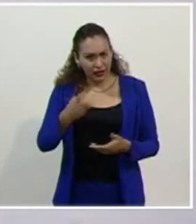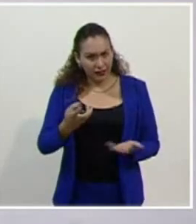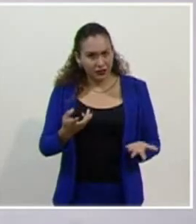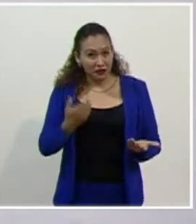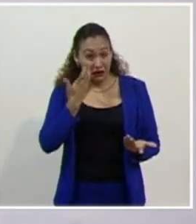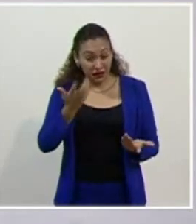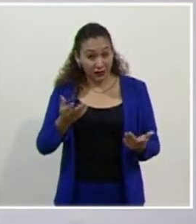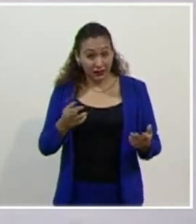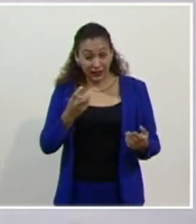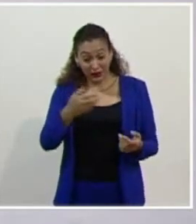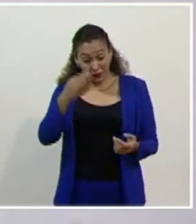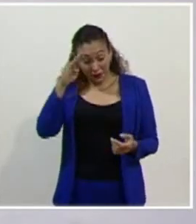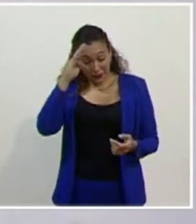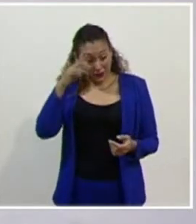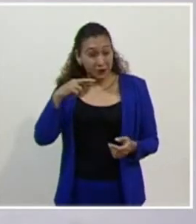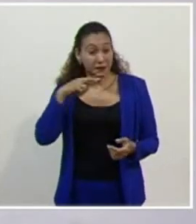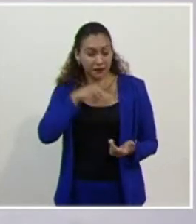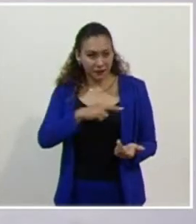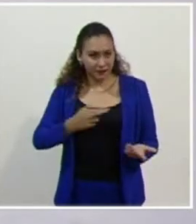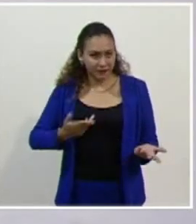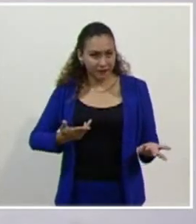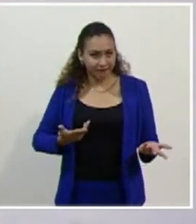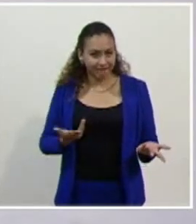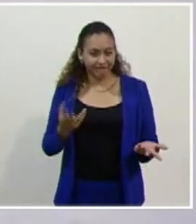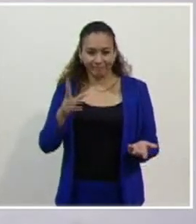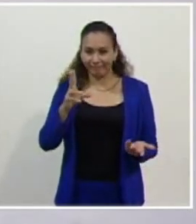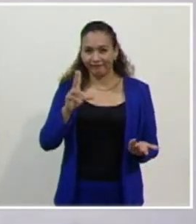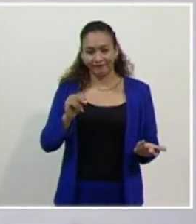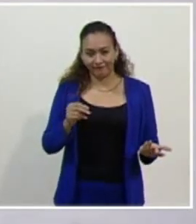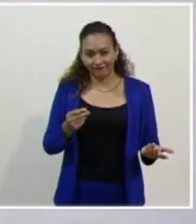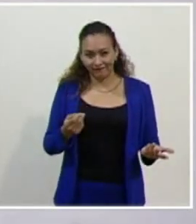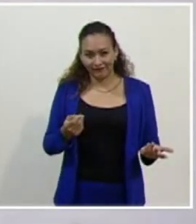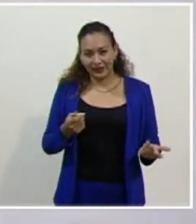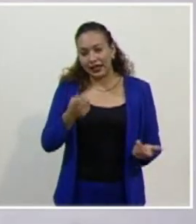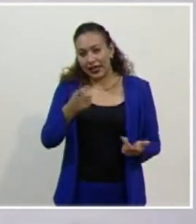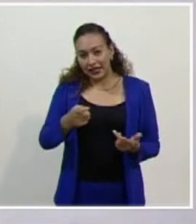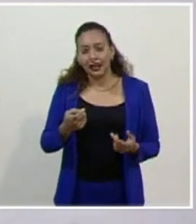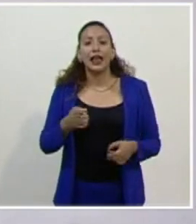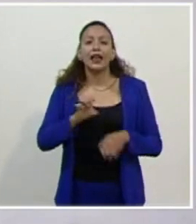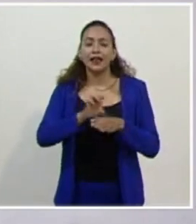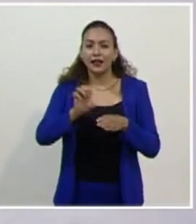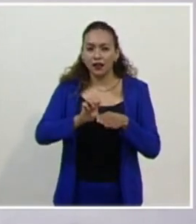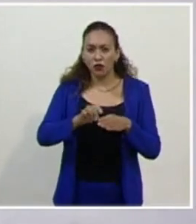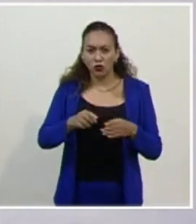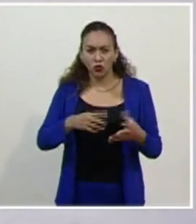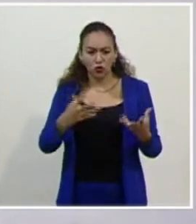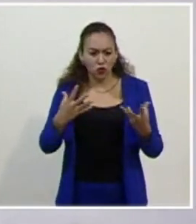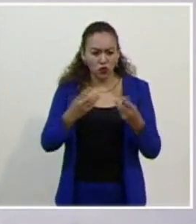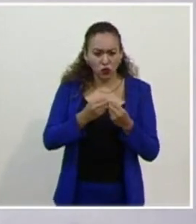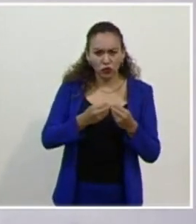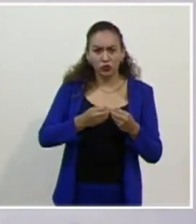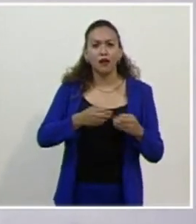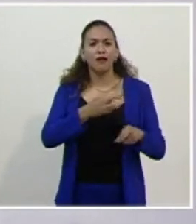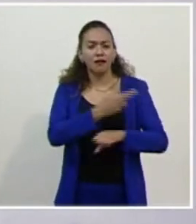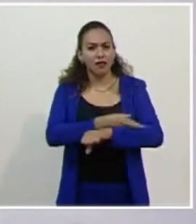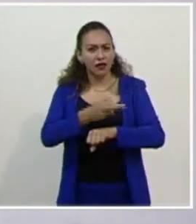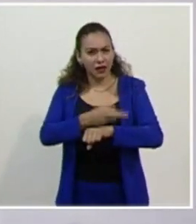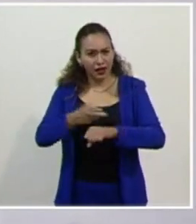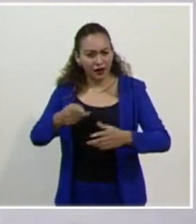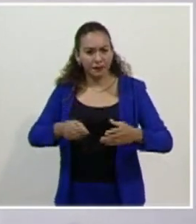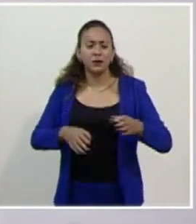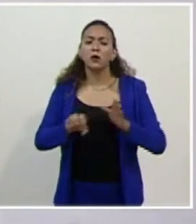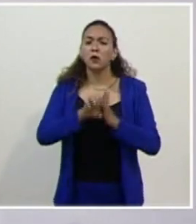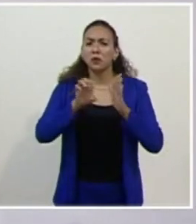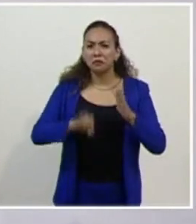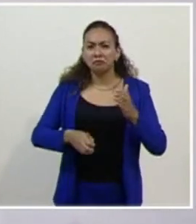reto como parte de un sistema, pero no es el sistema en su conjunto. No